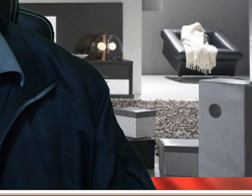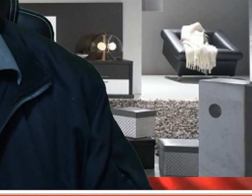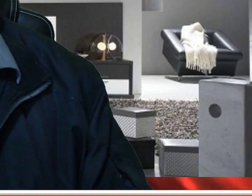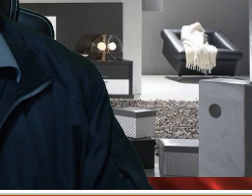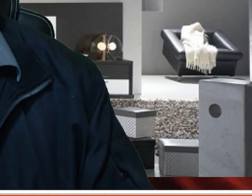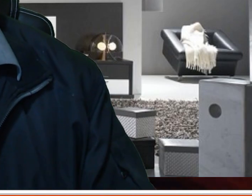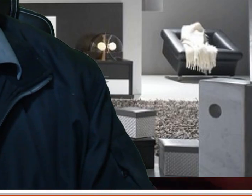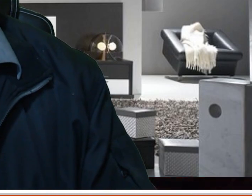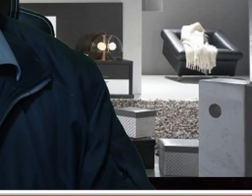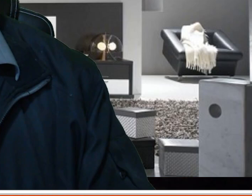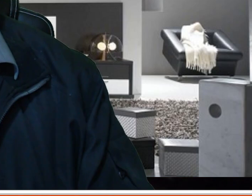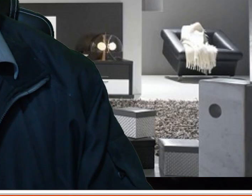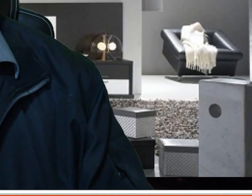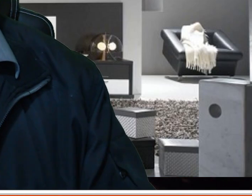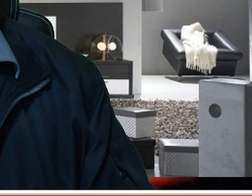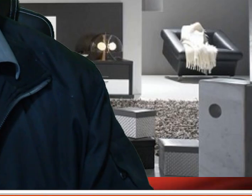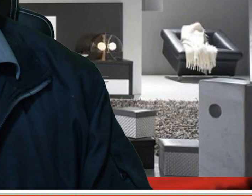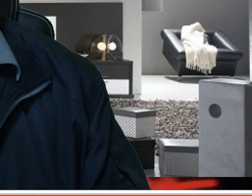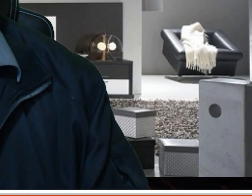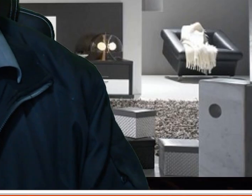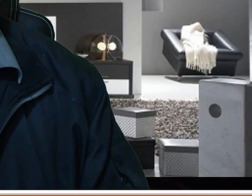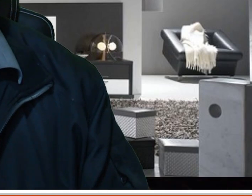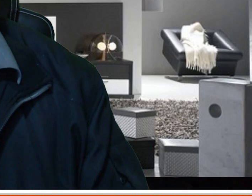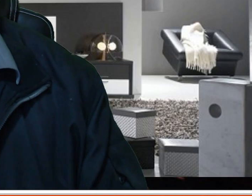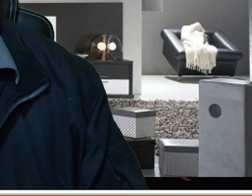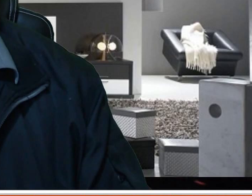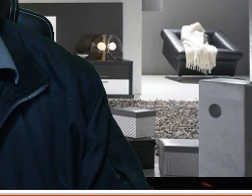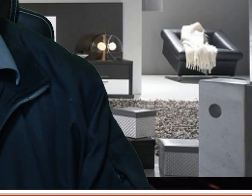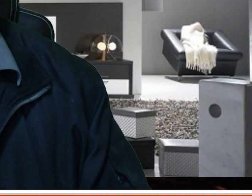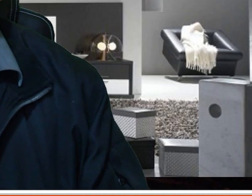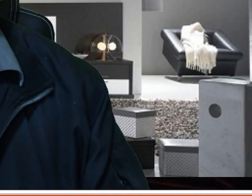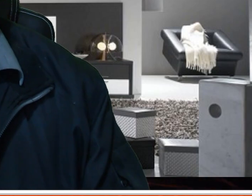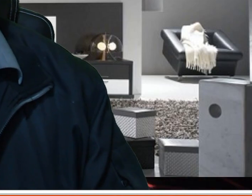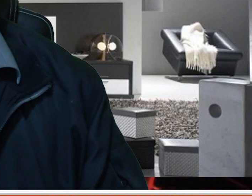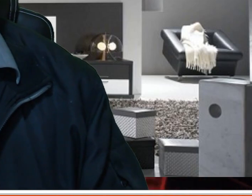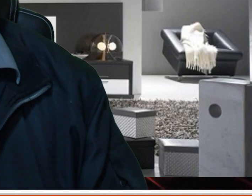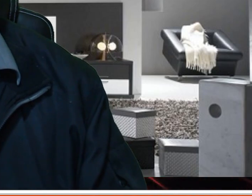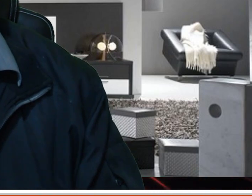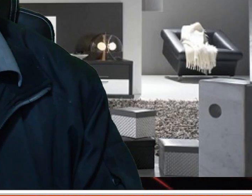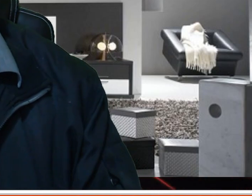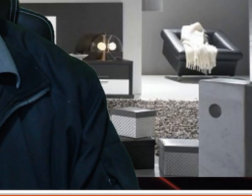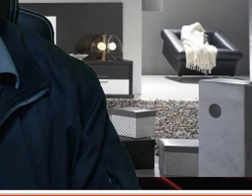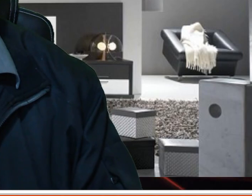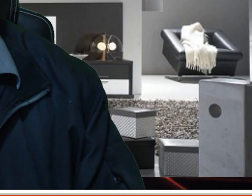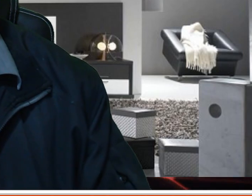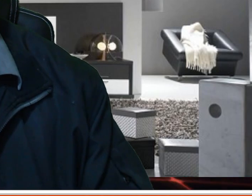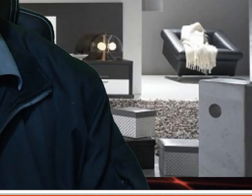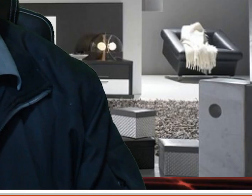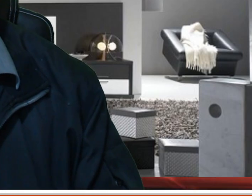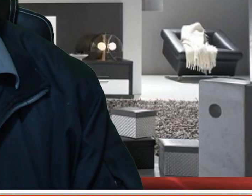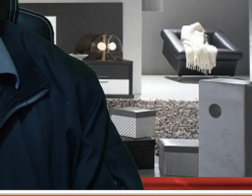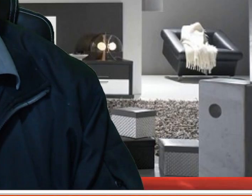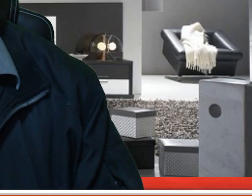hoy es muy importante que el pueblo de México esté enterado de lo que está pasando con la cuarta transformación